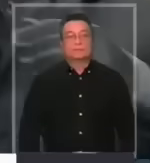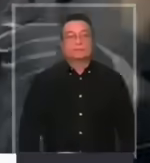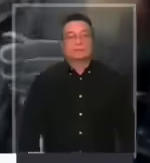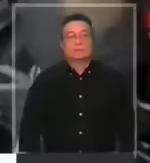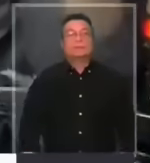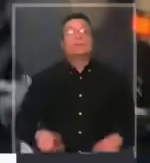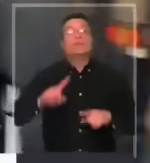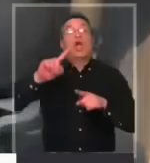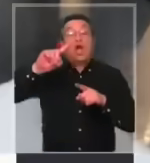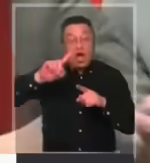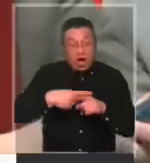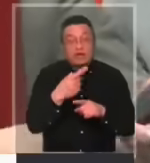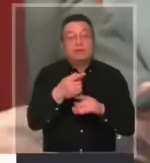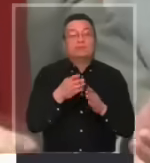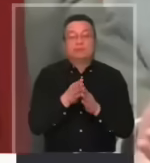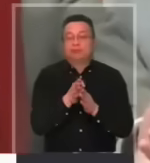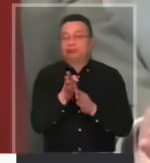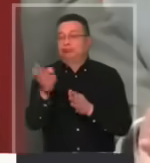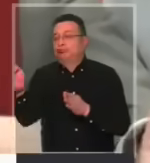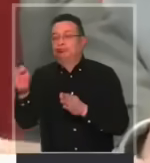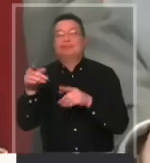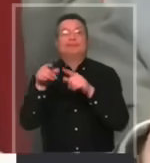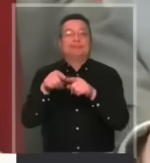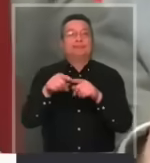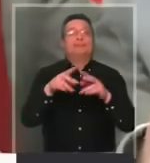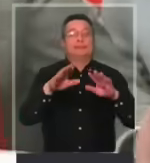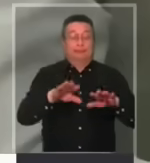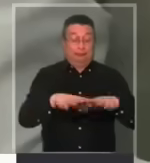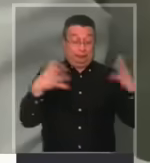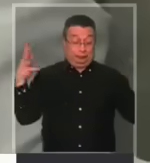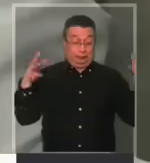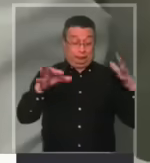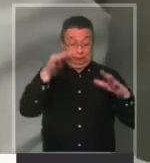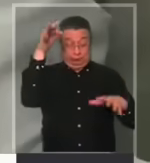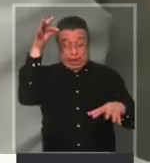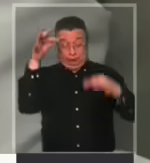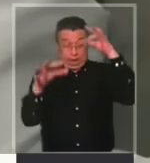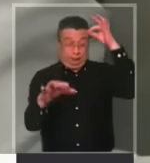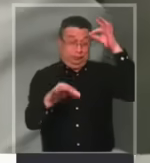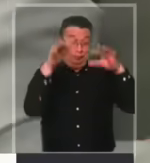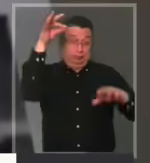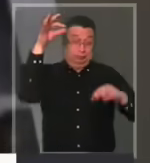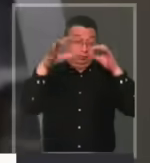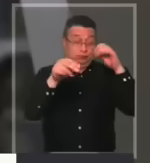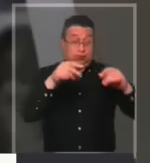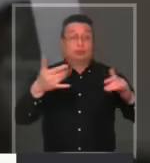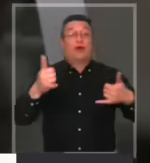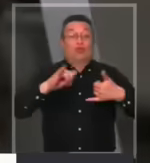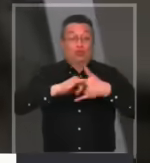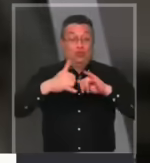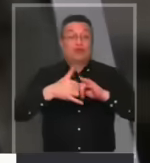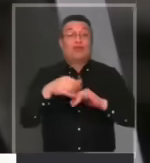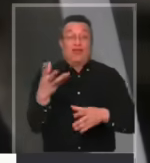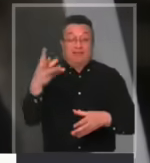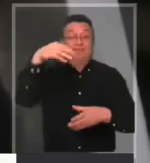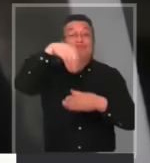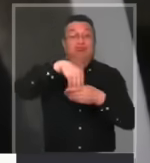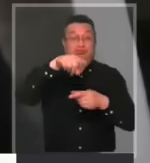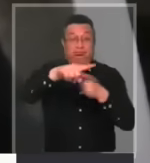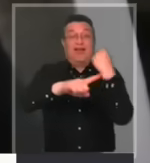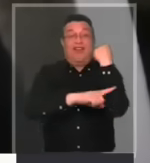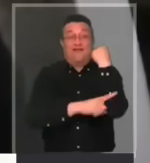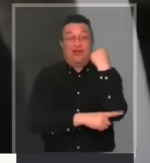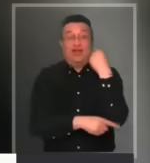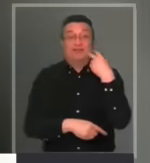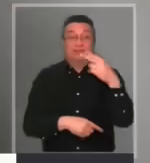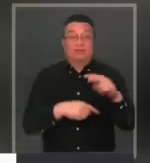Es una nueva y controvertida arista que emerge de la verdadera caja de Pandora en la que se han transformado las conversaciones que guarda el teléfono del abogado